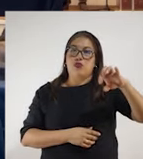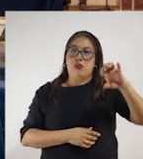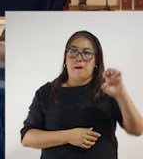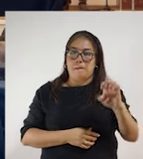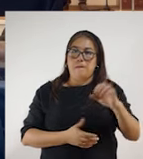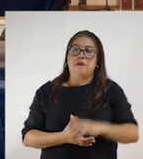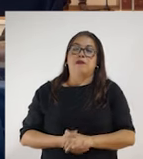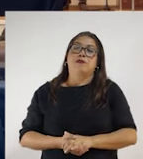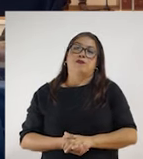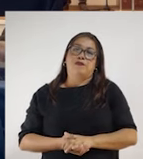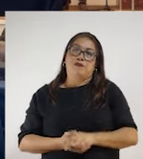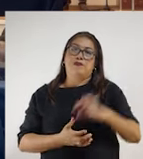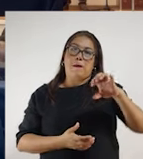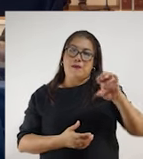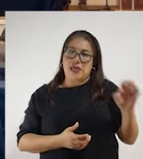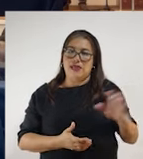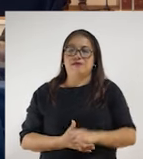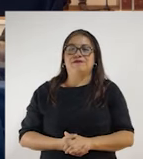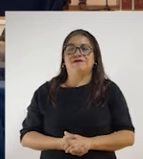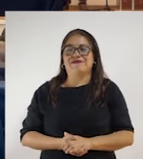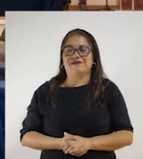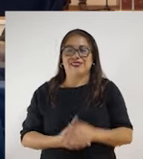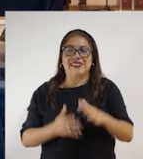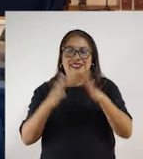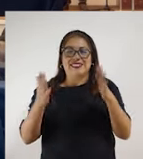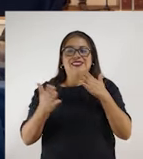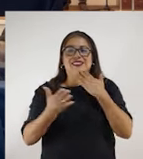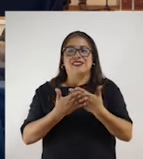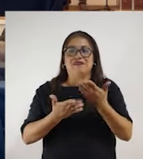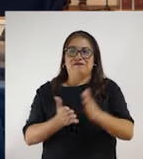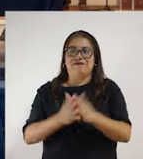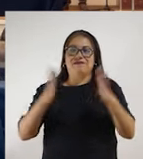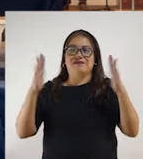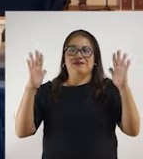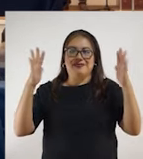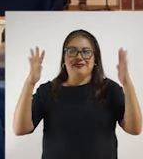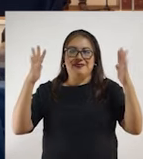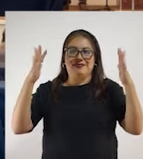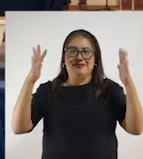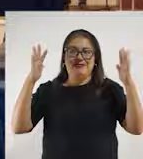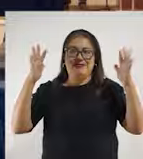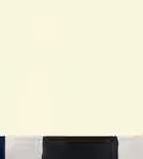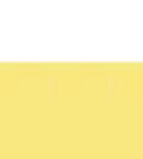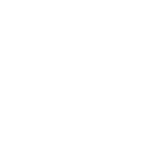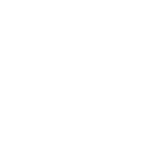conadisperú.gov de gobierno y .pe de Perú. Muchísimas gracias.